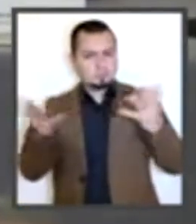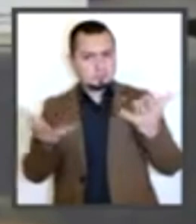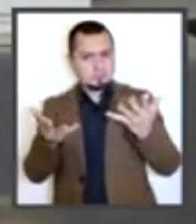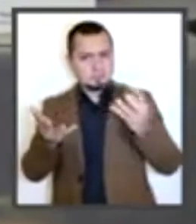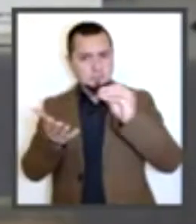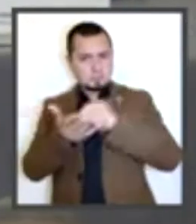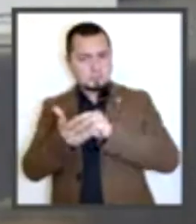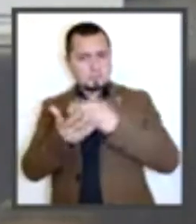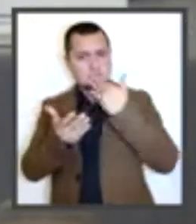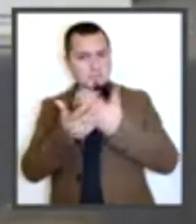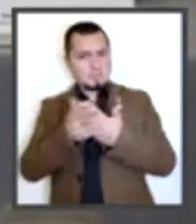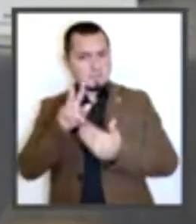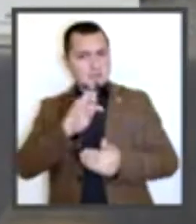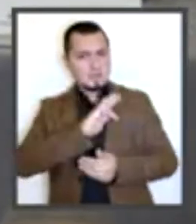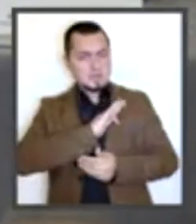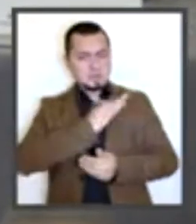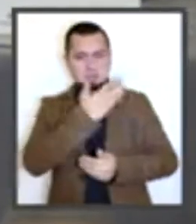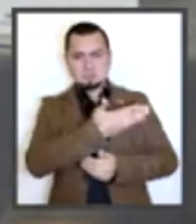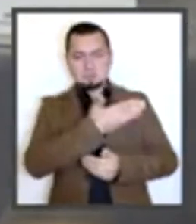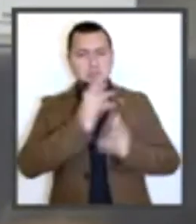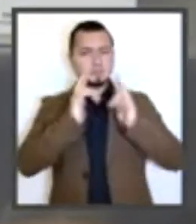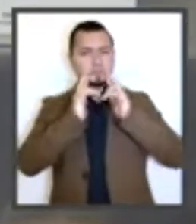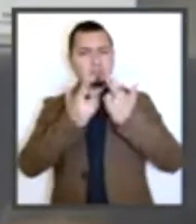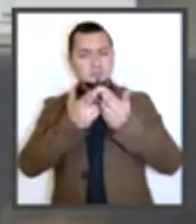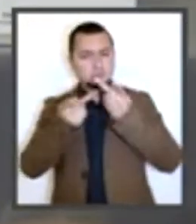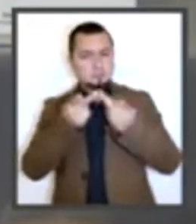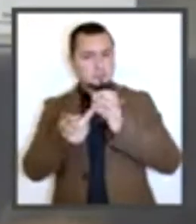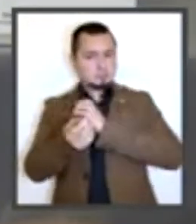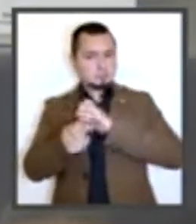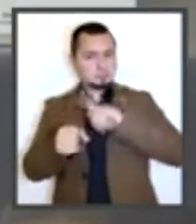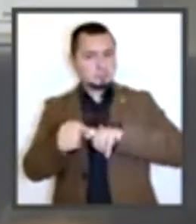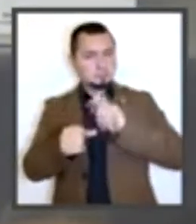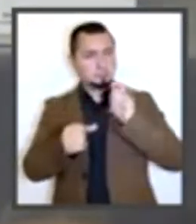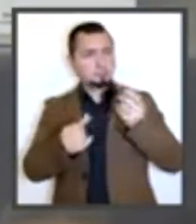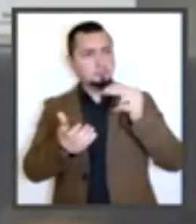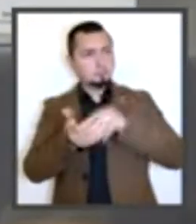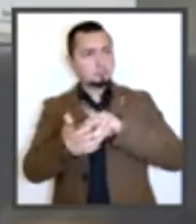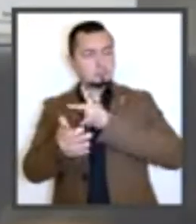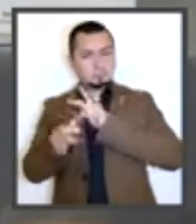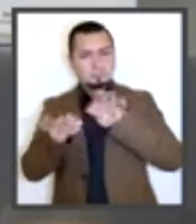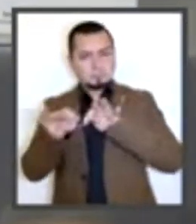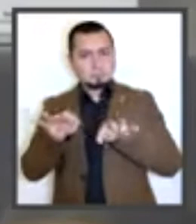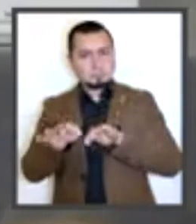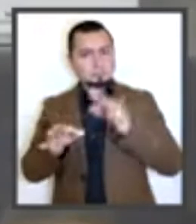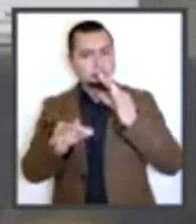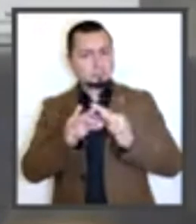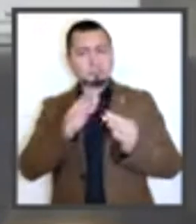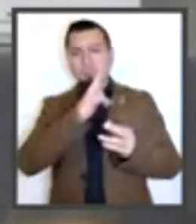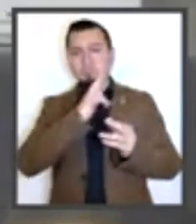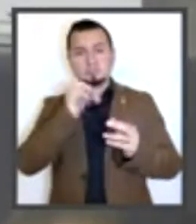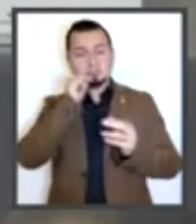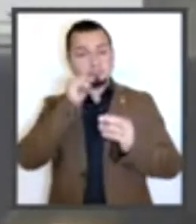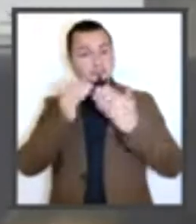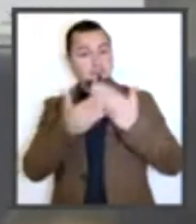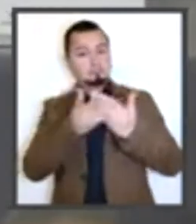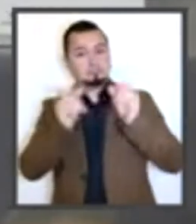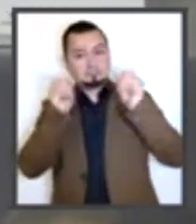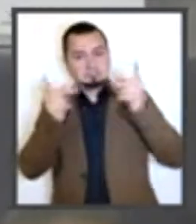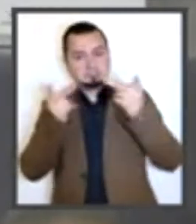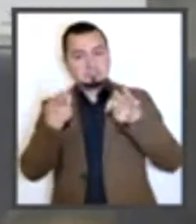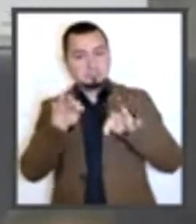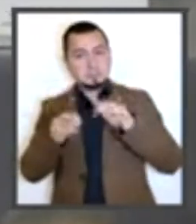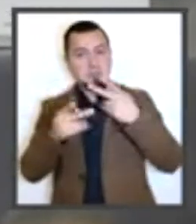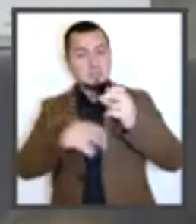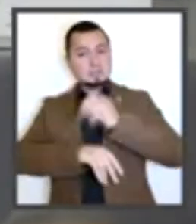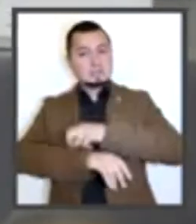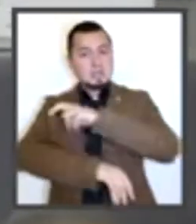hecho en esta Junta de Coordinación y en especial el papel tan relevante que tuvo Ricardo Santillán, presidente municipal del